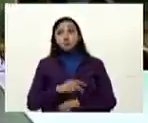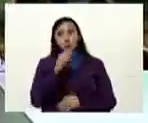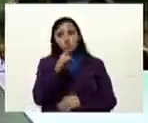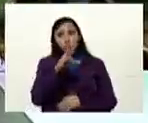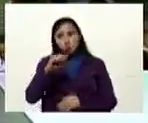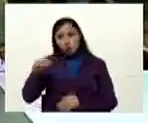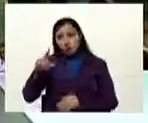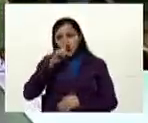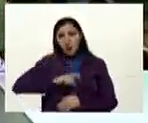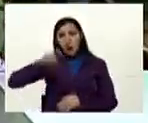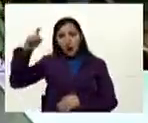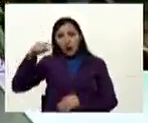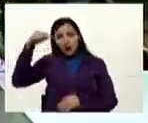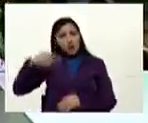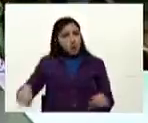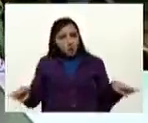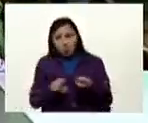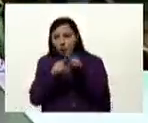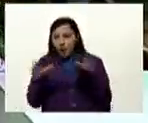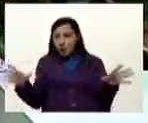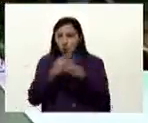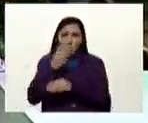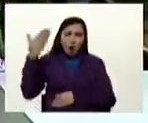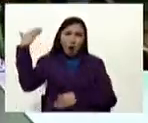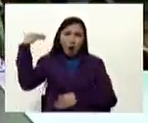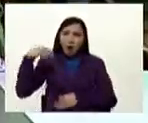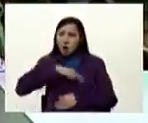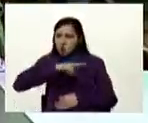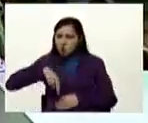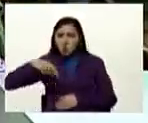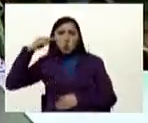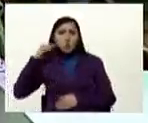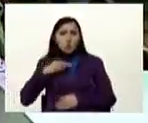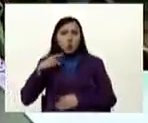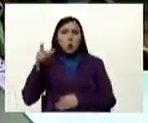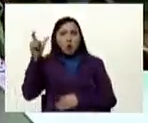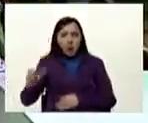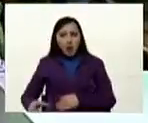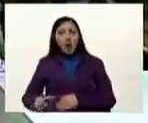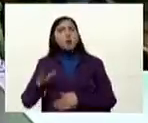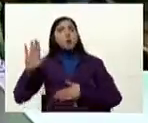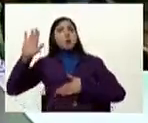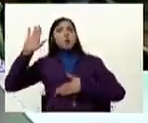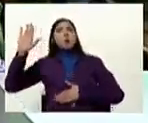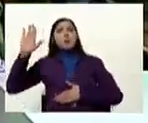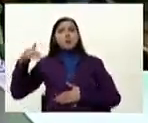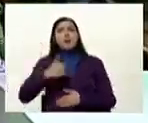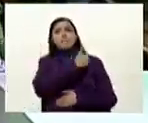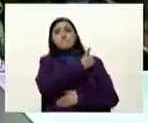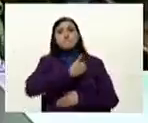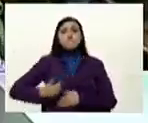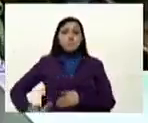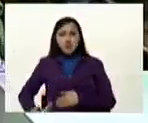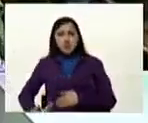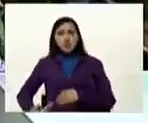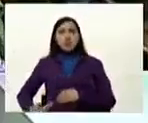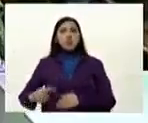200 años, una noche como esta, nuestro libertador era juramentado como